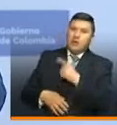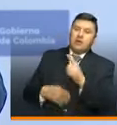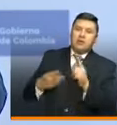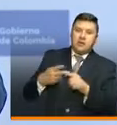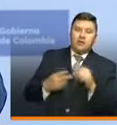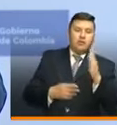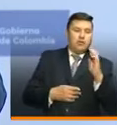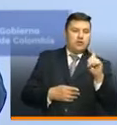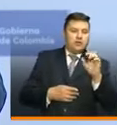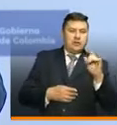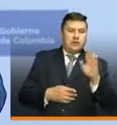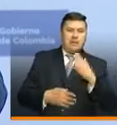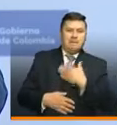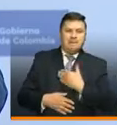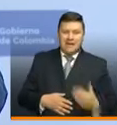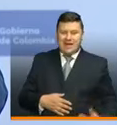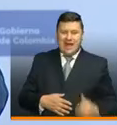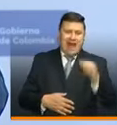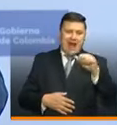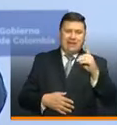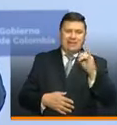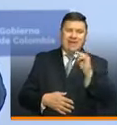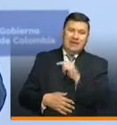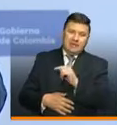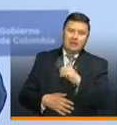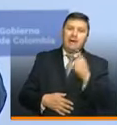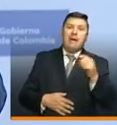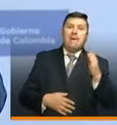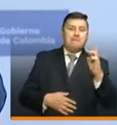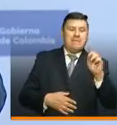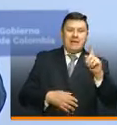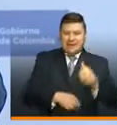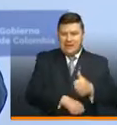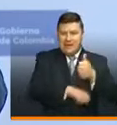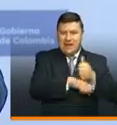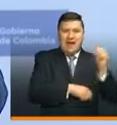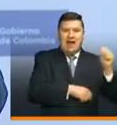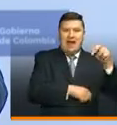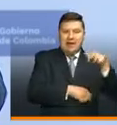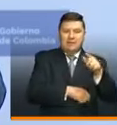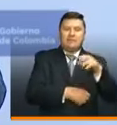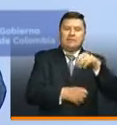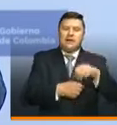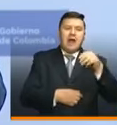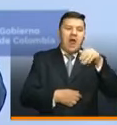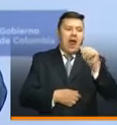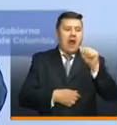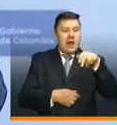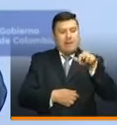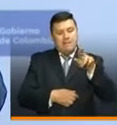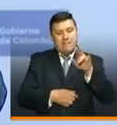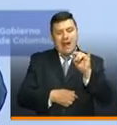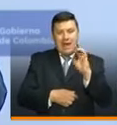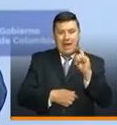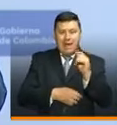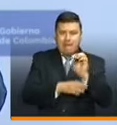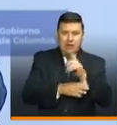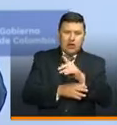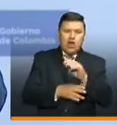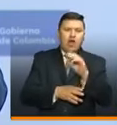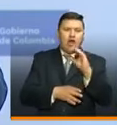Bruce McMaster, presidente de la ANDI, después tendremos a Brigitte, rectora de la EAN, seguirá Ana María Muñoz, de la comunidad de